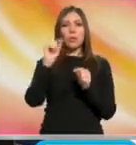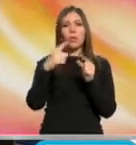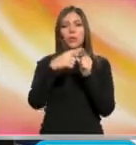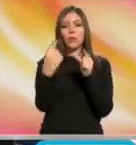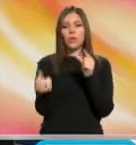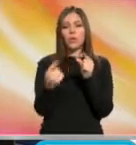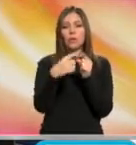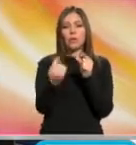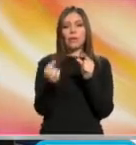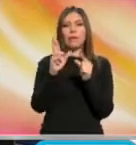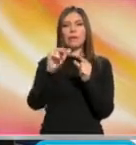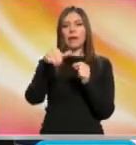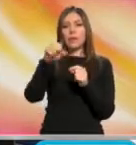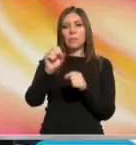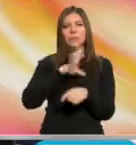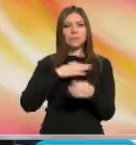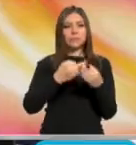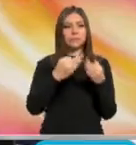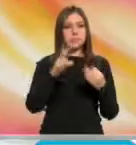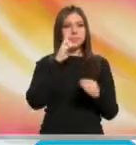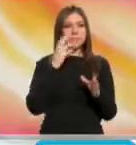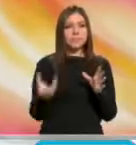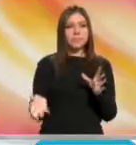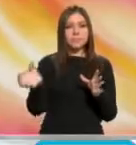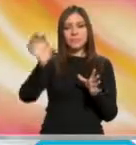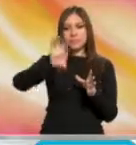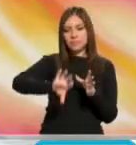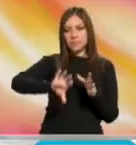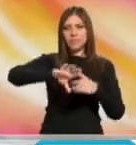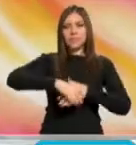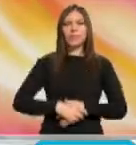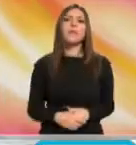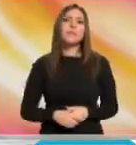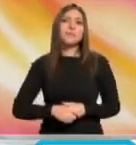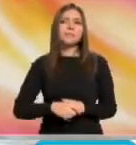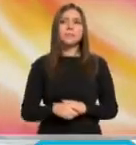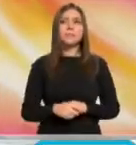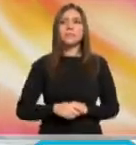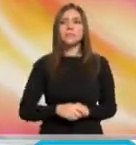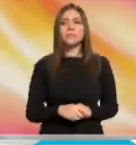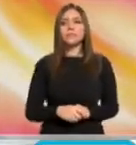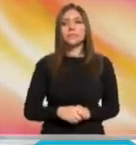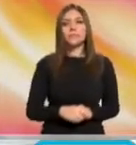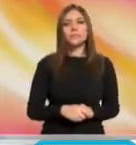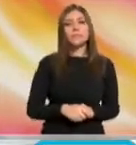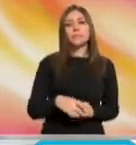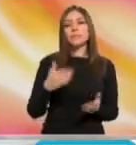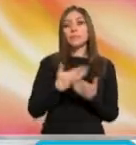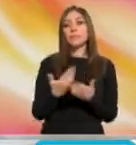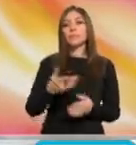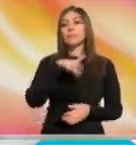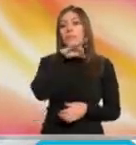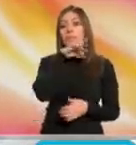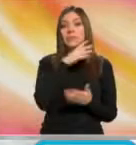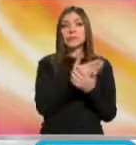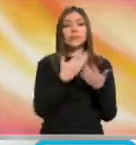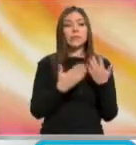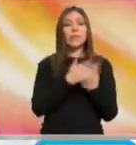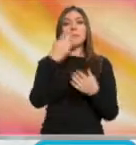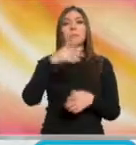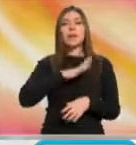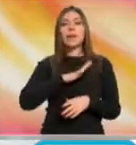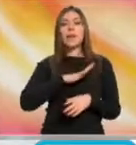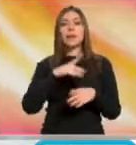tiene hojas. ramas. Tiene hojas, tiene ramas. Entonces, bueno, vamos a tratar de hacerlo. Aquí, bueno, nos vamos a ensuciar las manos, pero ya vi que tú traes una servilleta